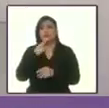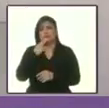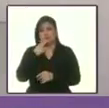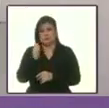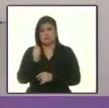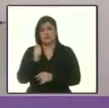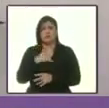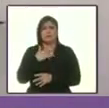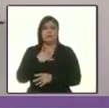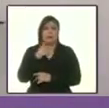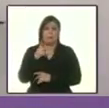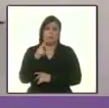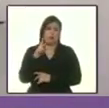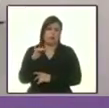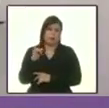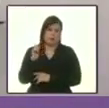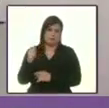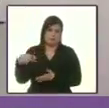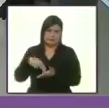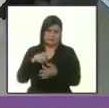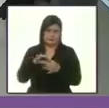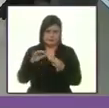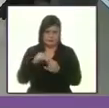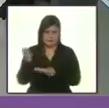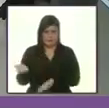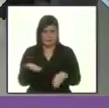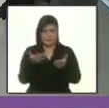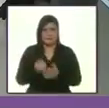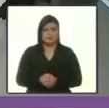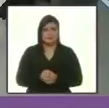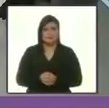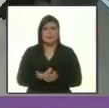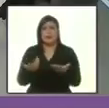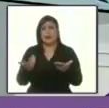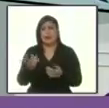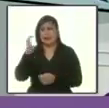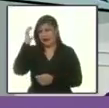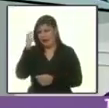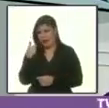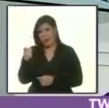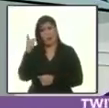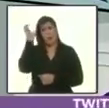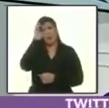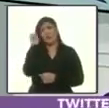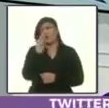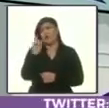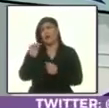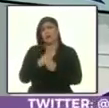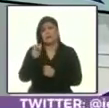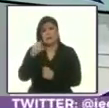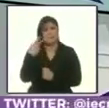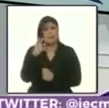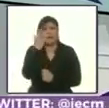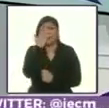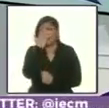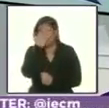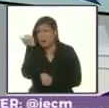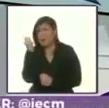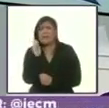la candidata Purificación Carpintero. Adelante, candidata. Ay, Claudia, serás muy científica, pero de internet no tienes ni